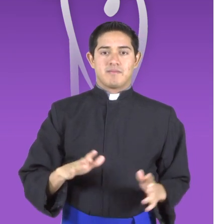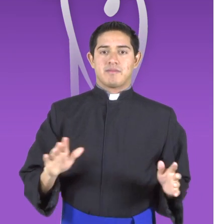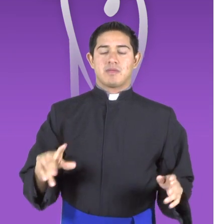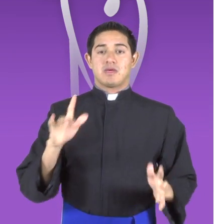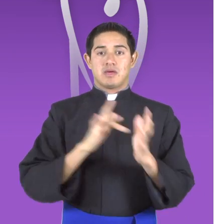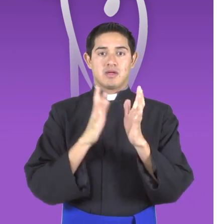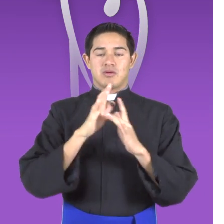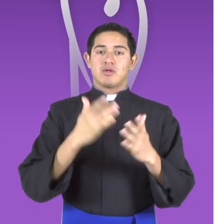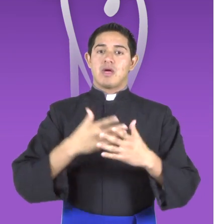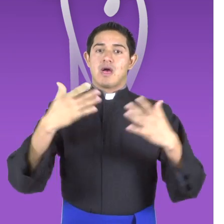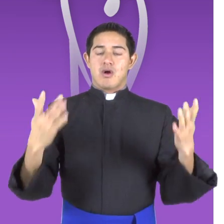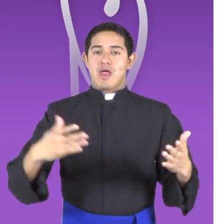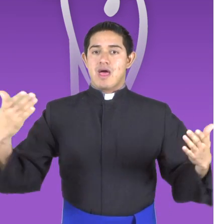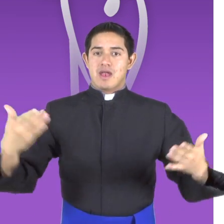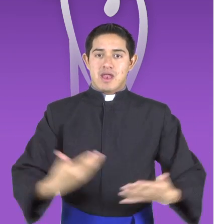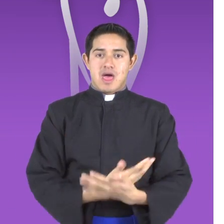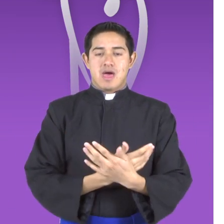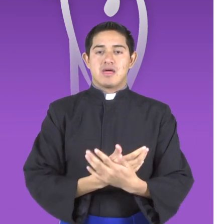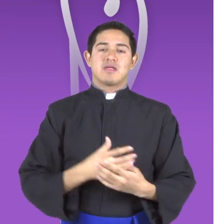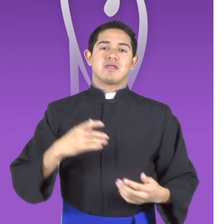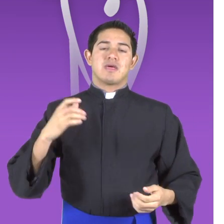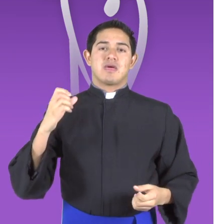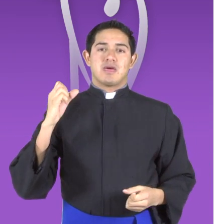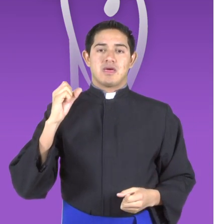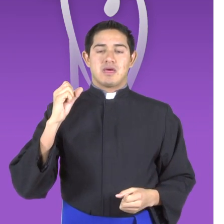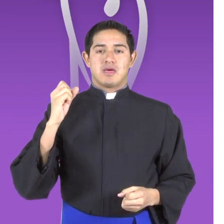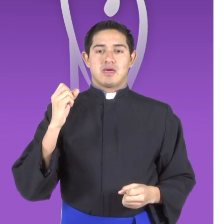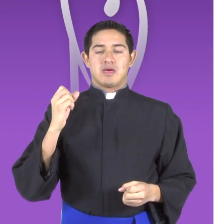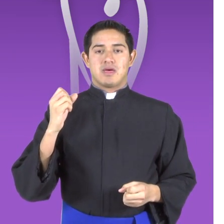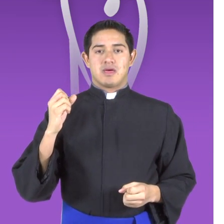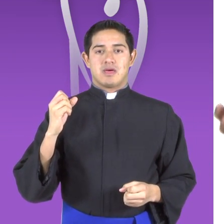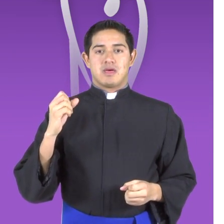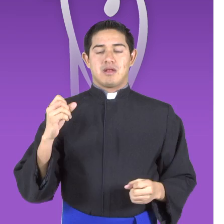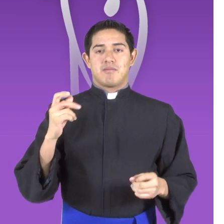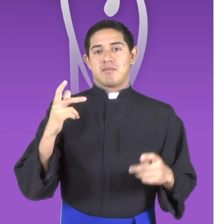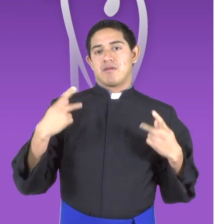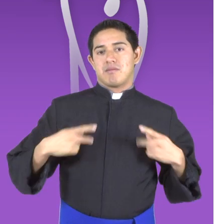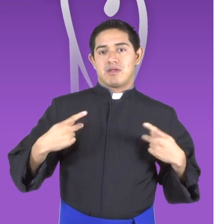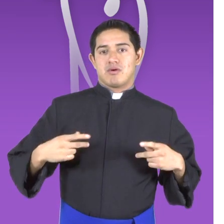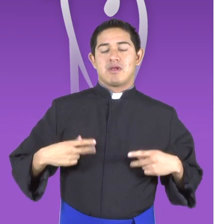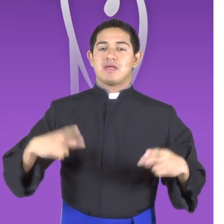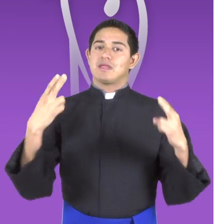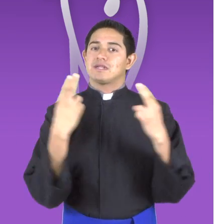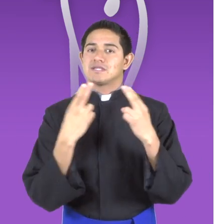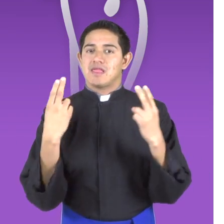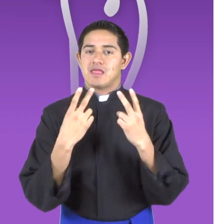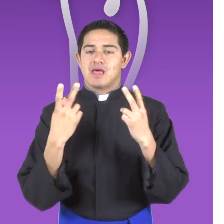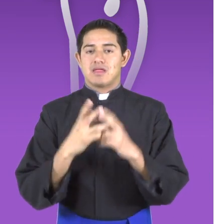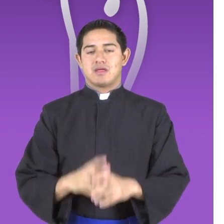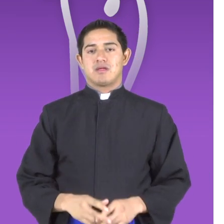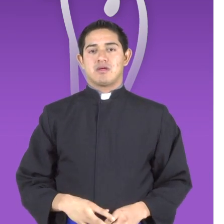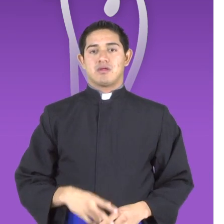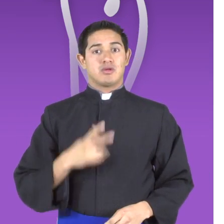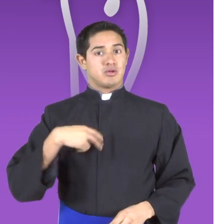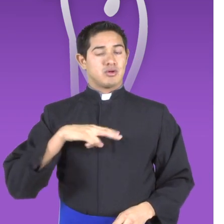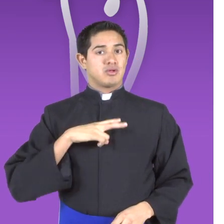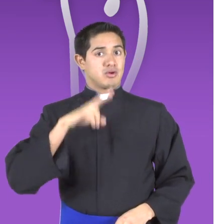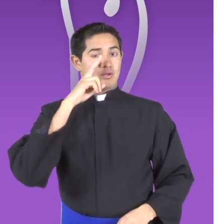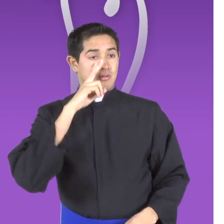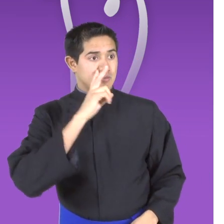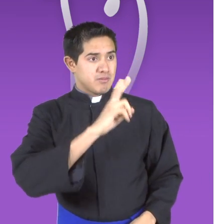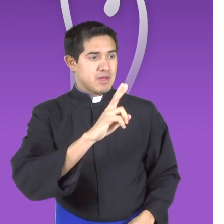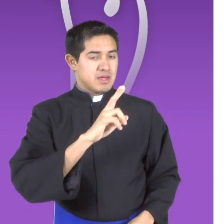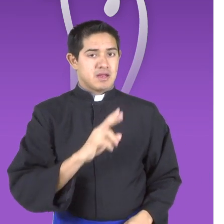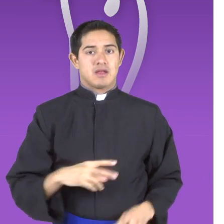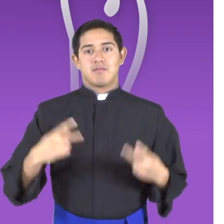y nace también en aquel que necesita. No necesitamos ver el nacimiento para decir, ahí está Jesús. Es necesario ver al hermano